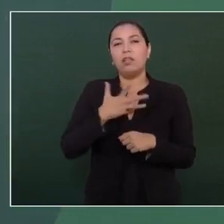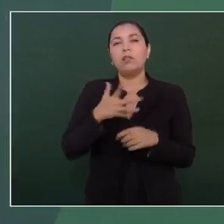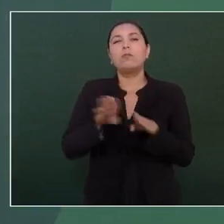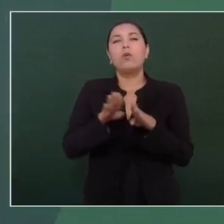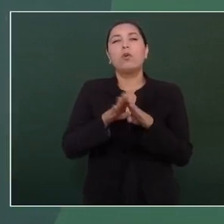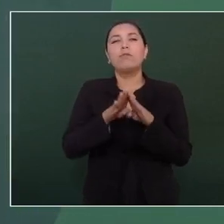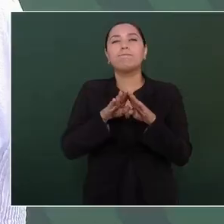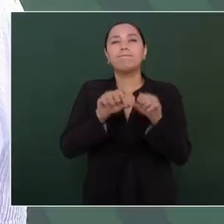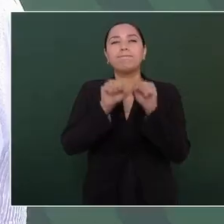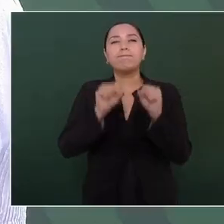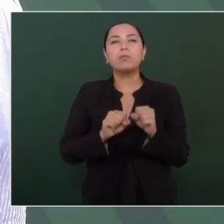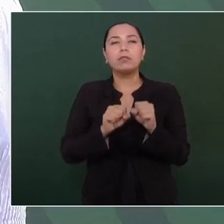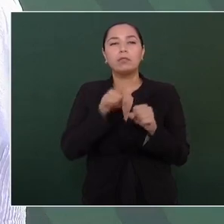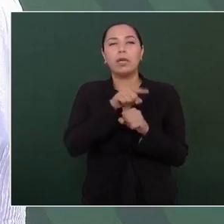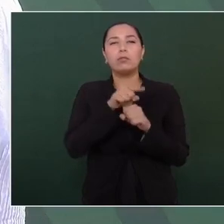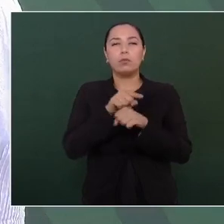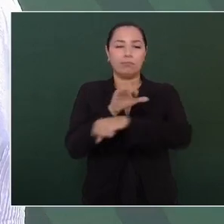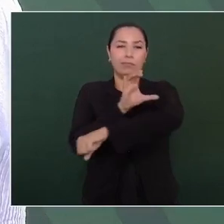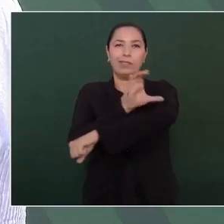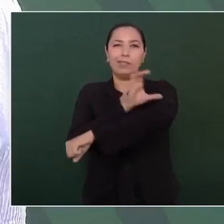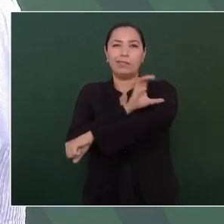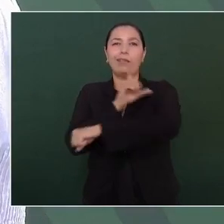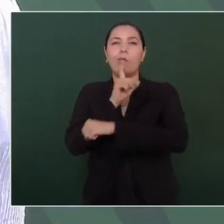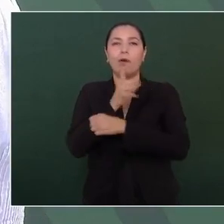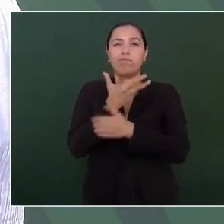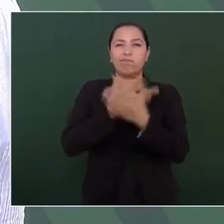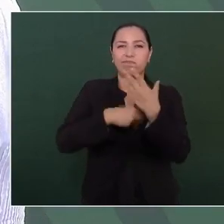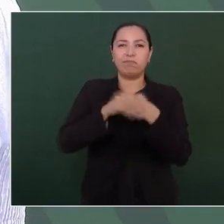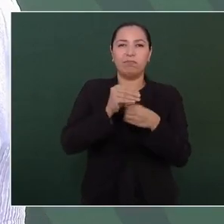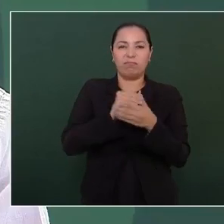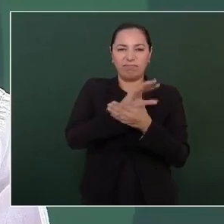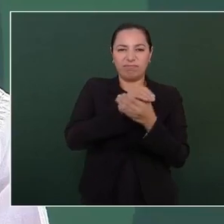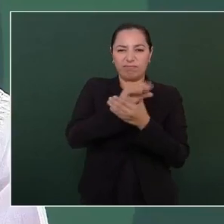sistemas de generación de energía eléctrica.